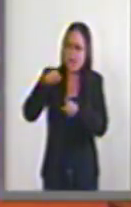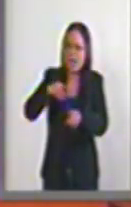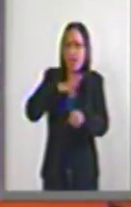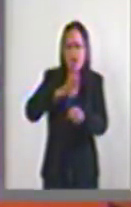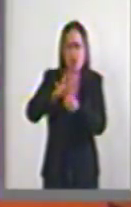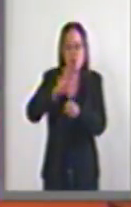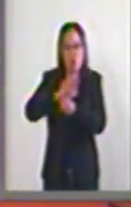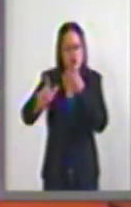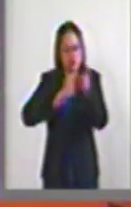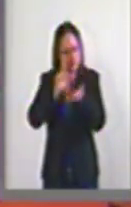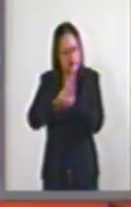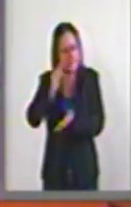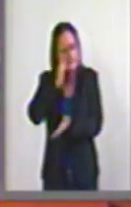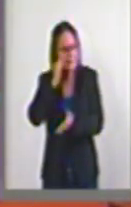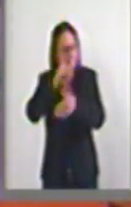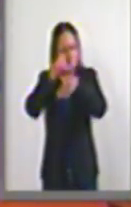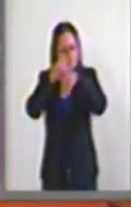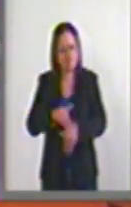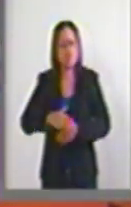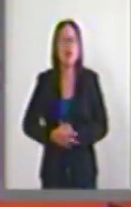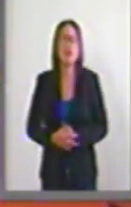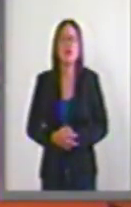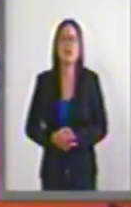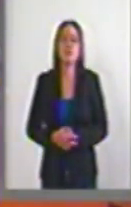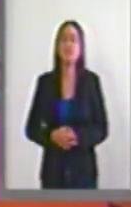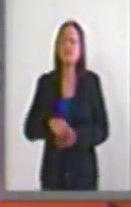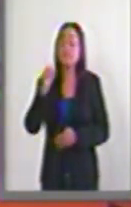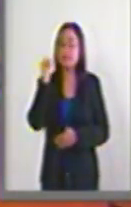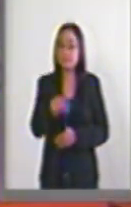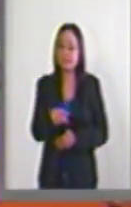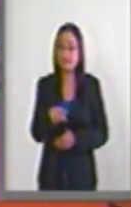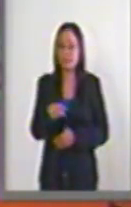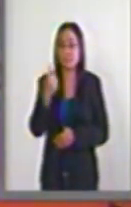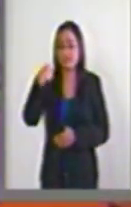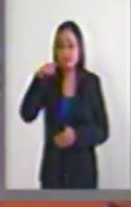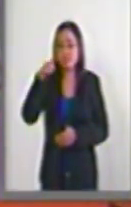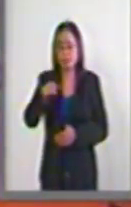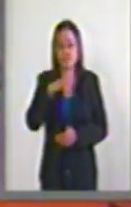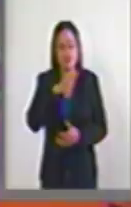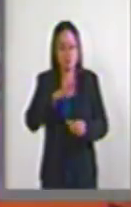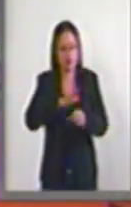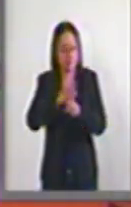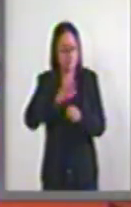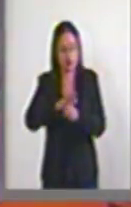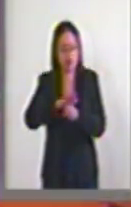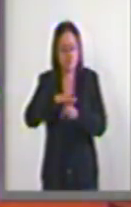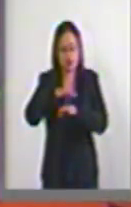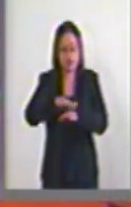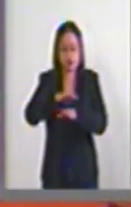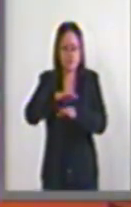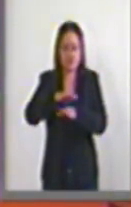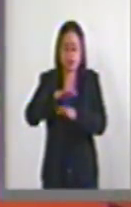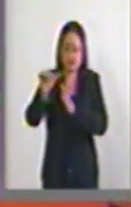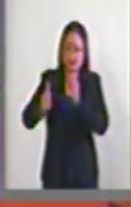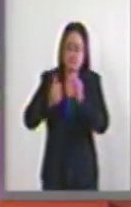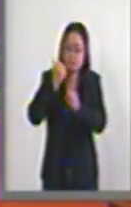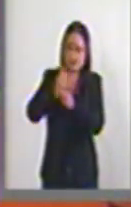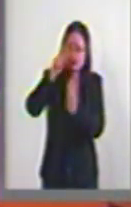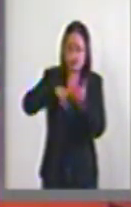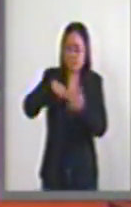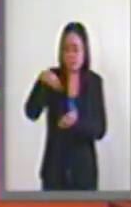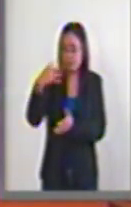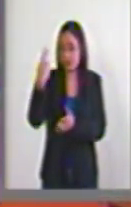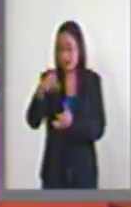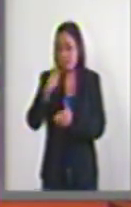de legalidad. Del mismo modo, para dar congruencia con la reforma electoral del 2014,